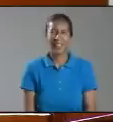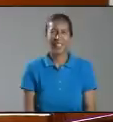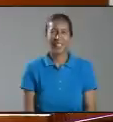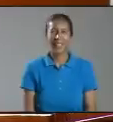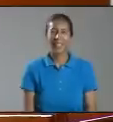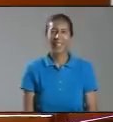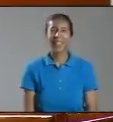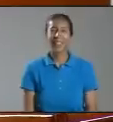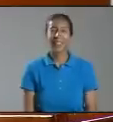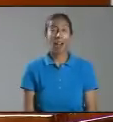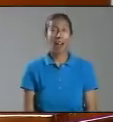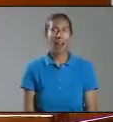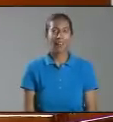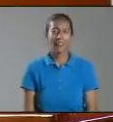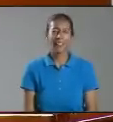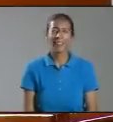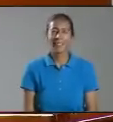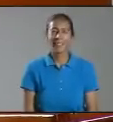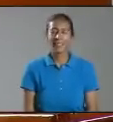Ja,